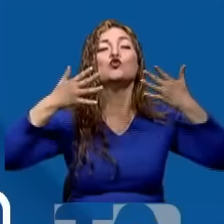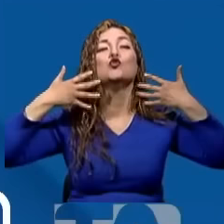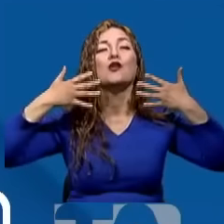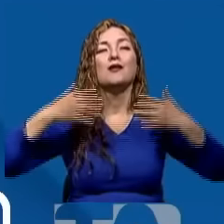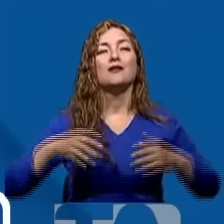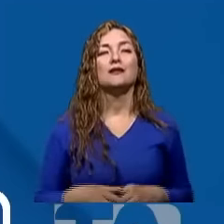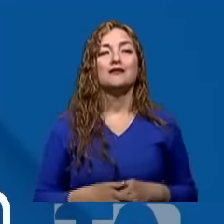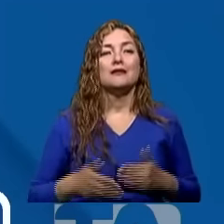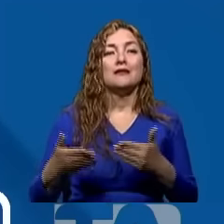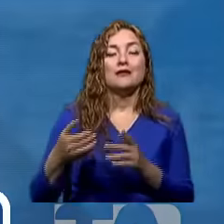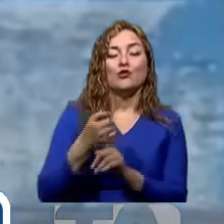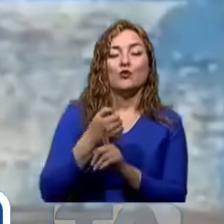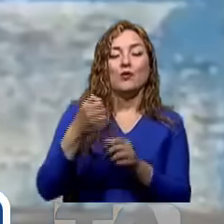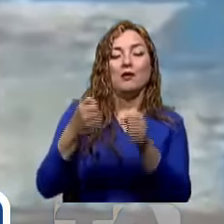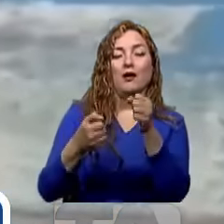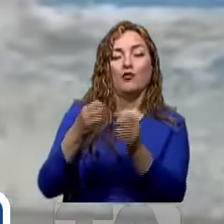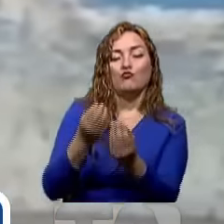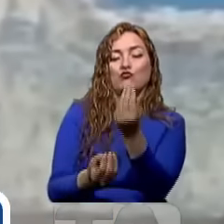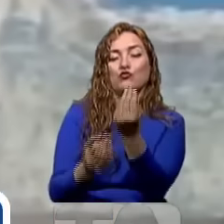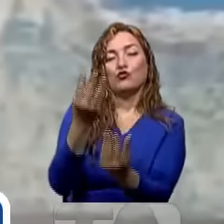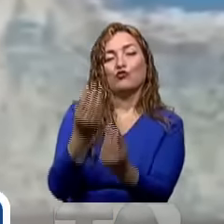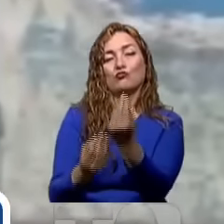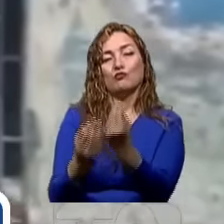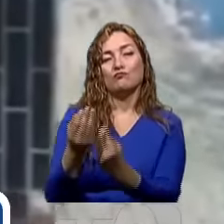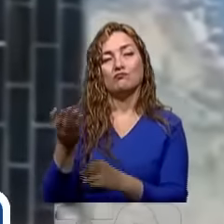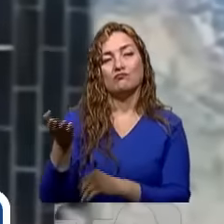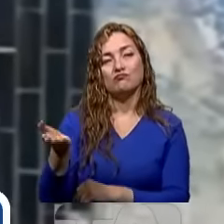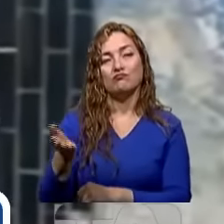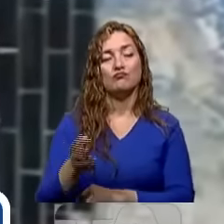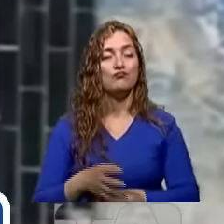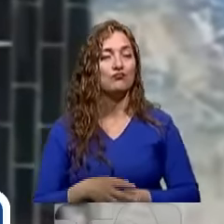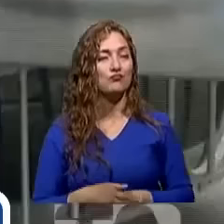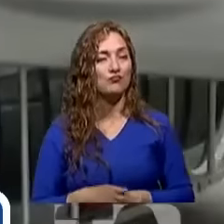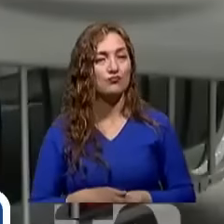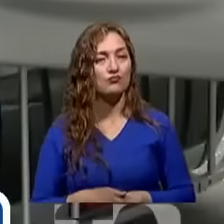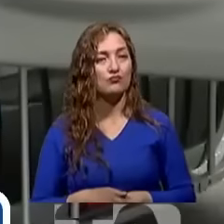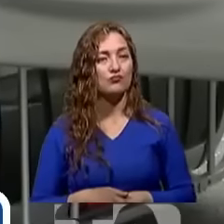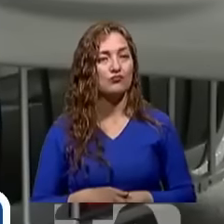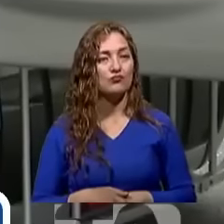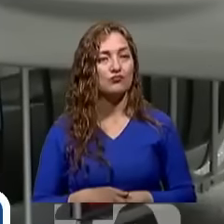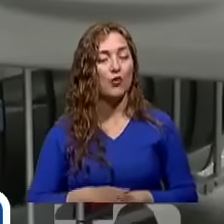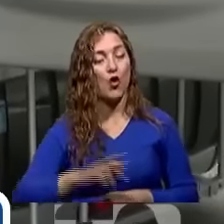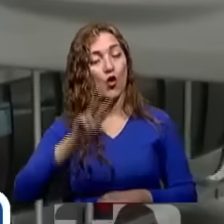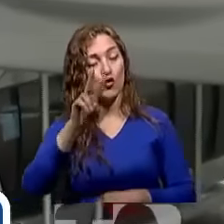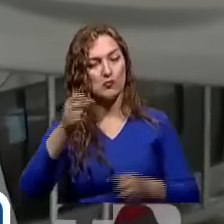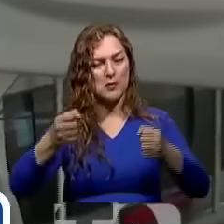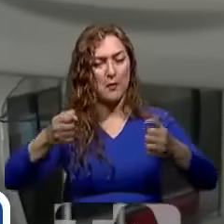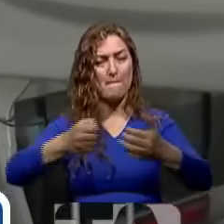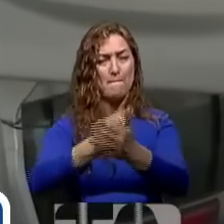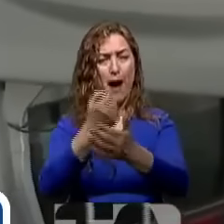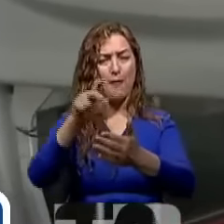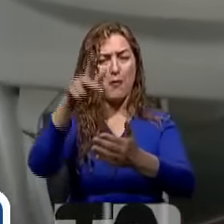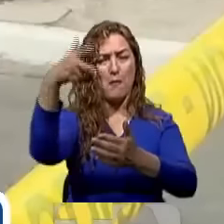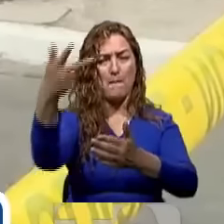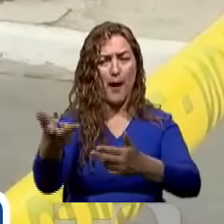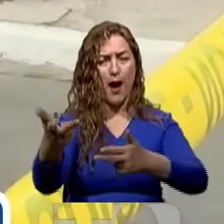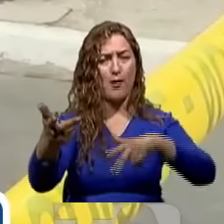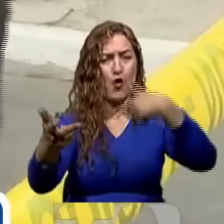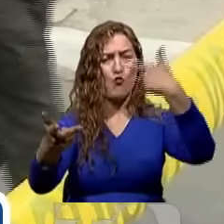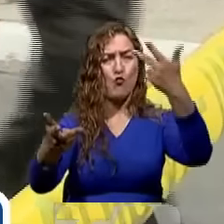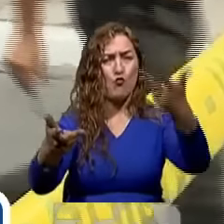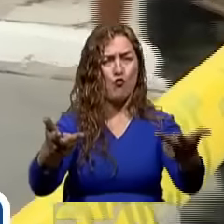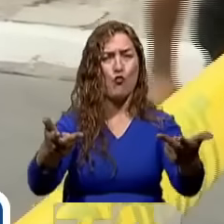Producto de este hecho violento, un vehículo terminó incendiado, mientras que dos chocaron. Uno de ellos